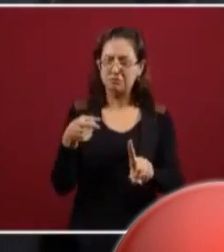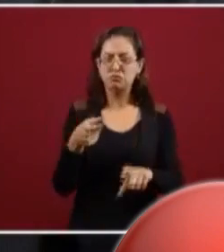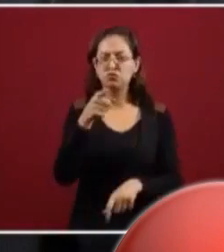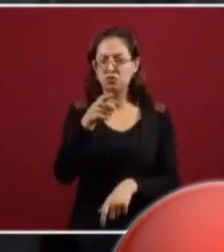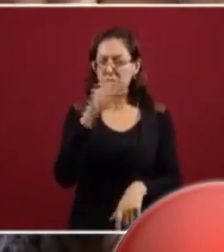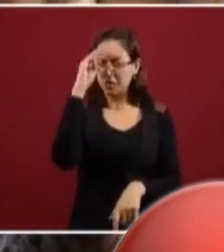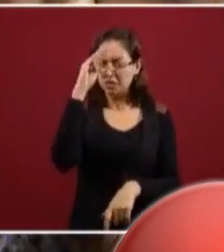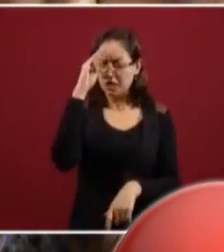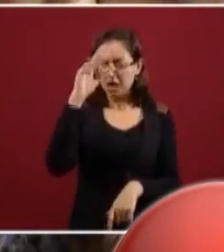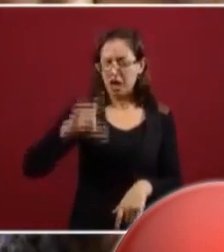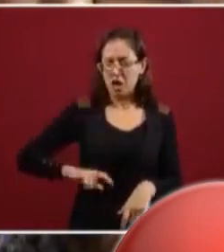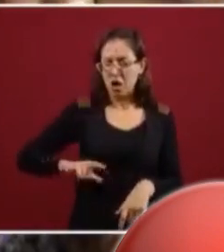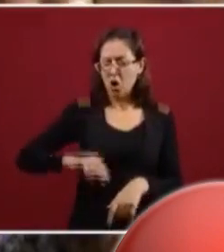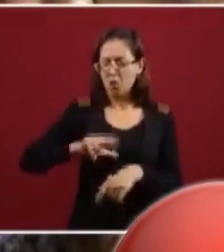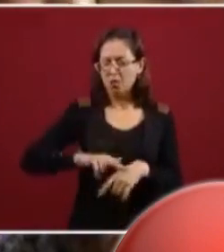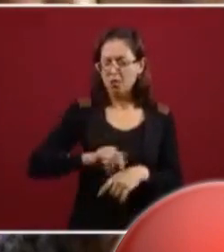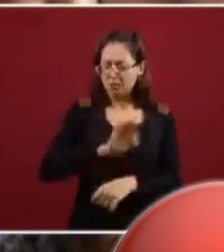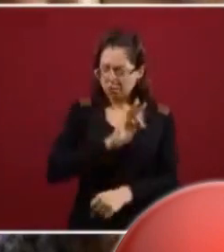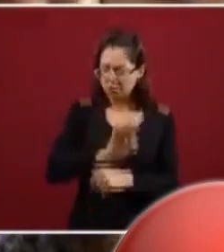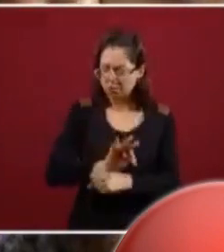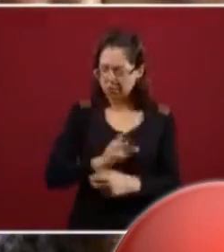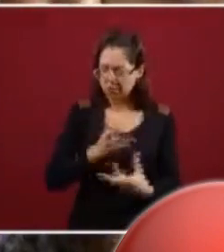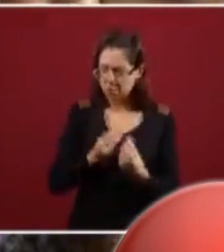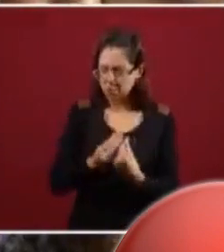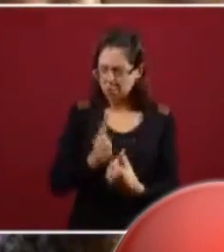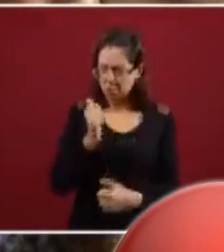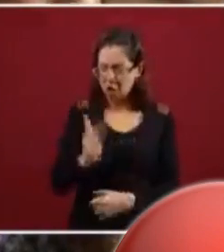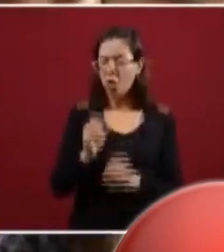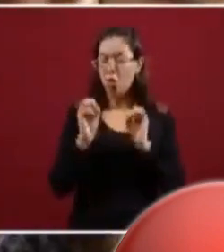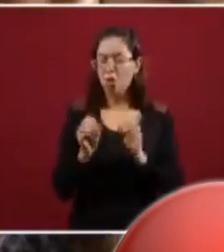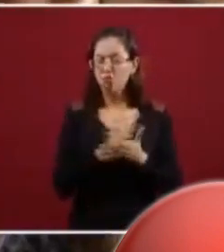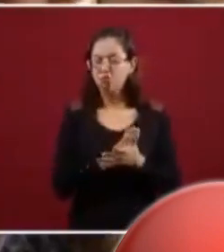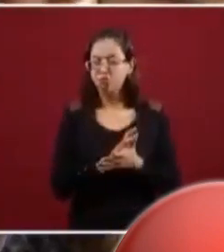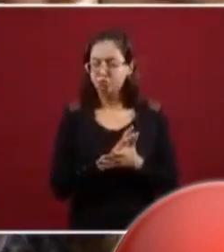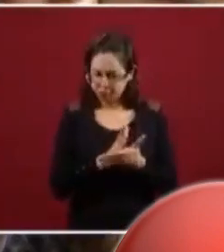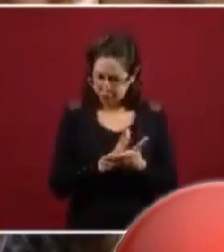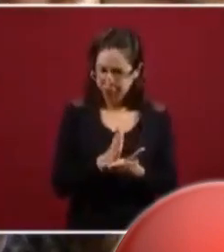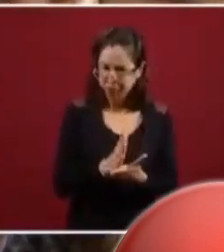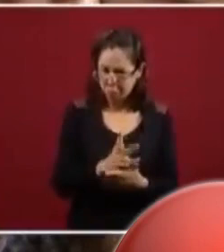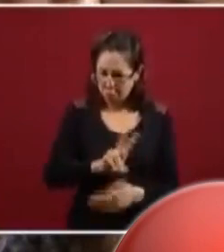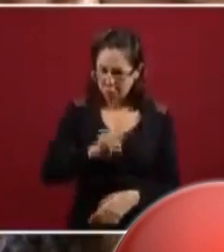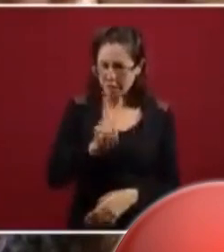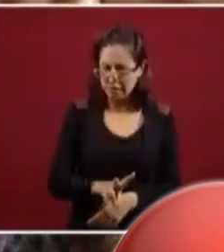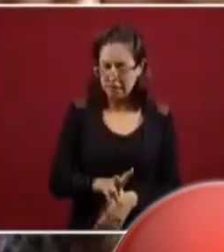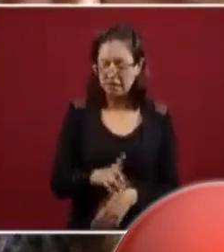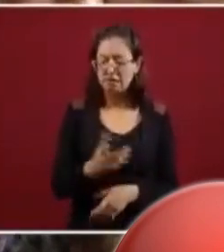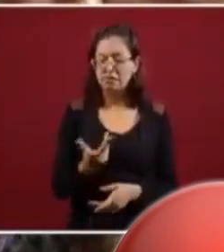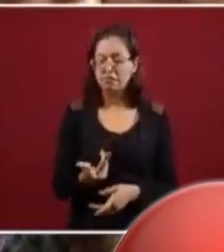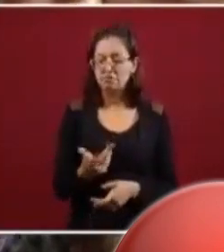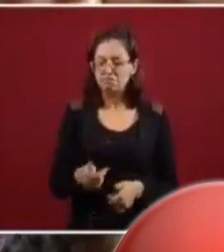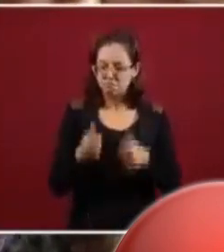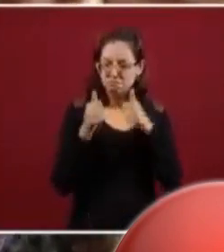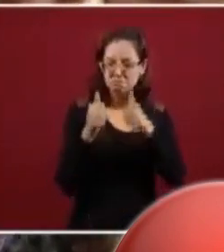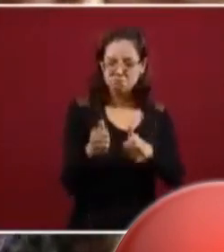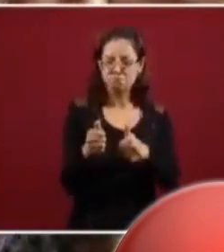se siente respaldado, si percibe que hay un involucramiento real para poder enfrentar este caso